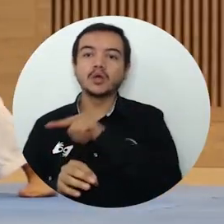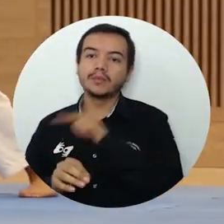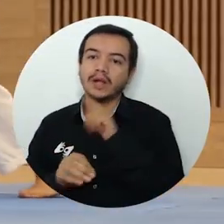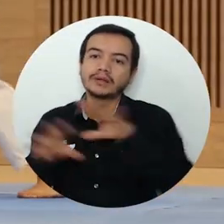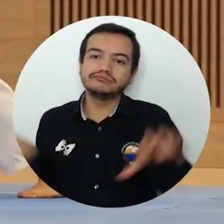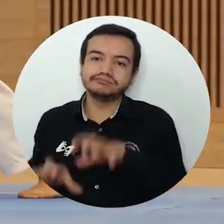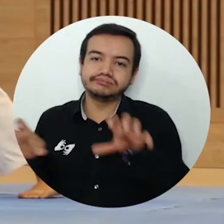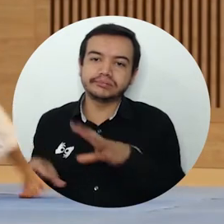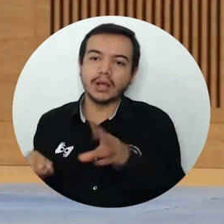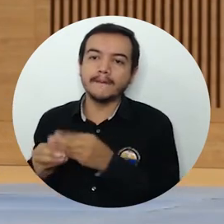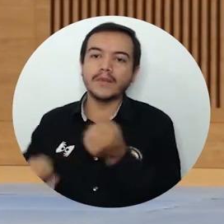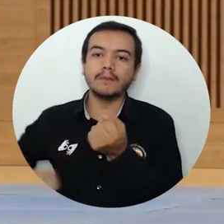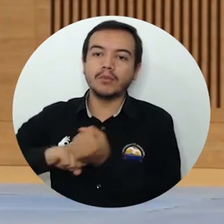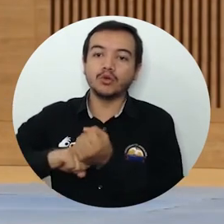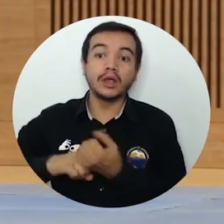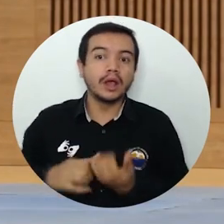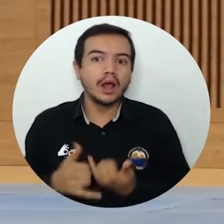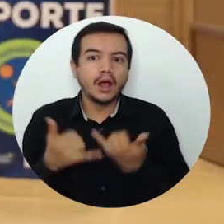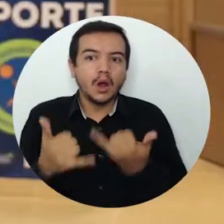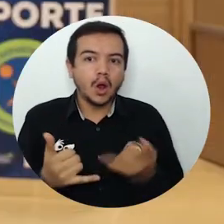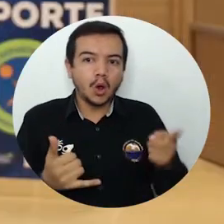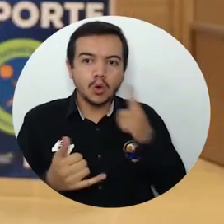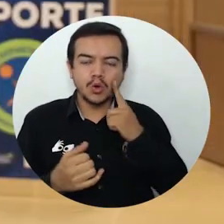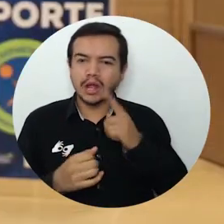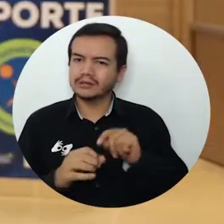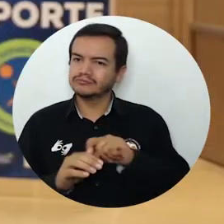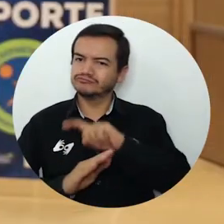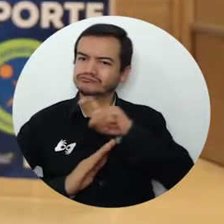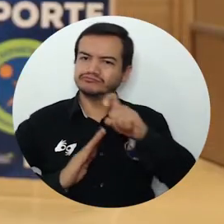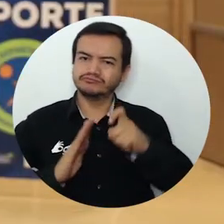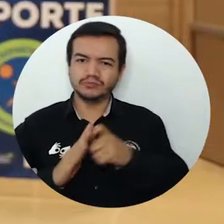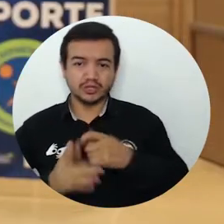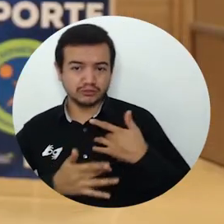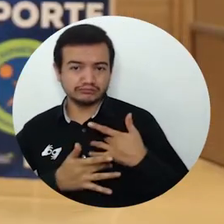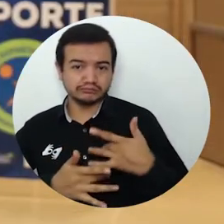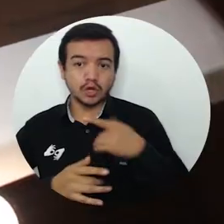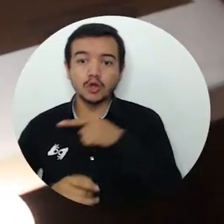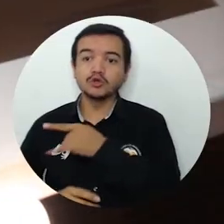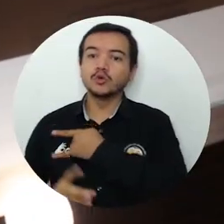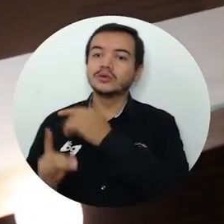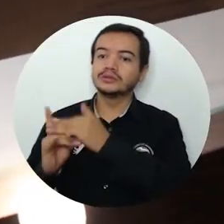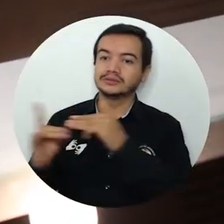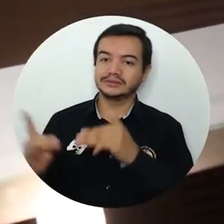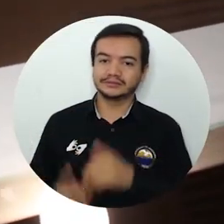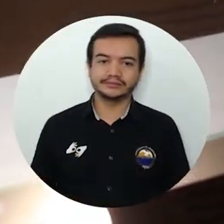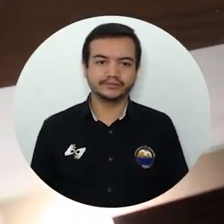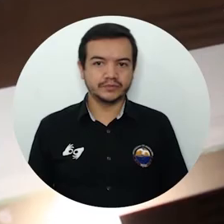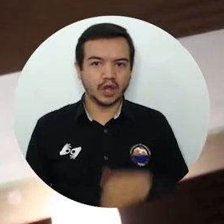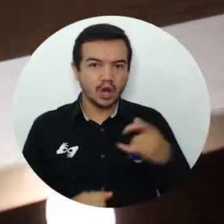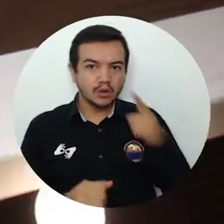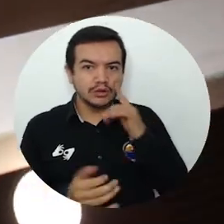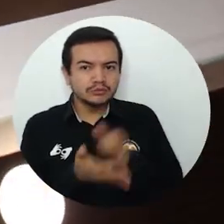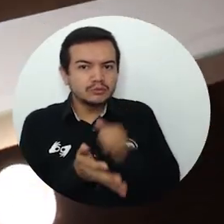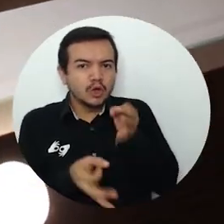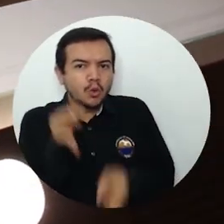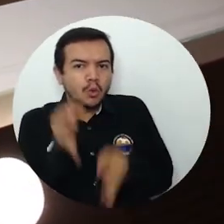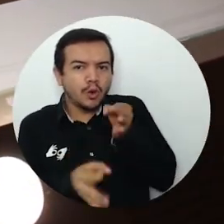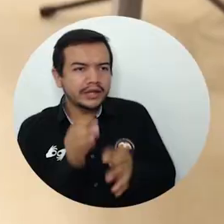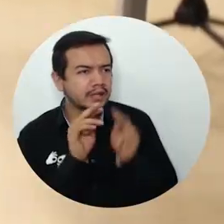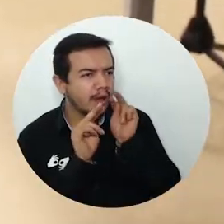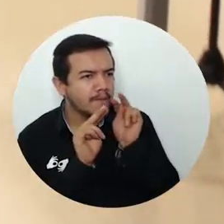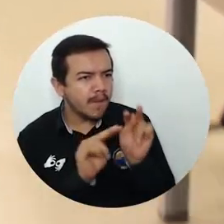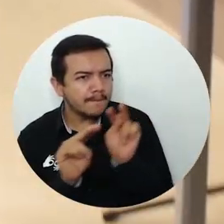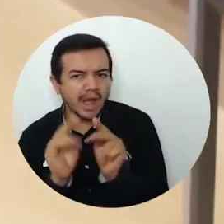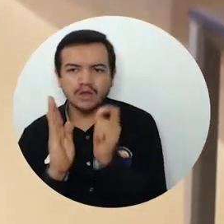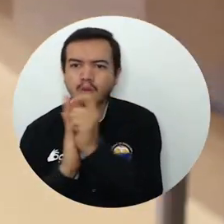y a todo su apoyo, hoy cuentan con todo el respaldo y apoyo de la institución. Luego de obtener altas calificaciones por parte de